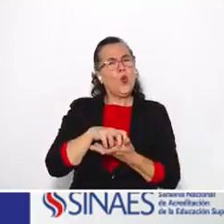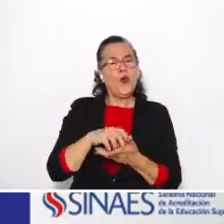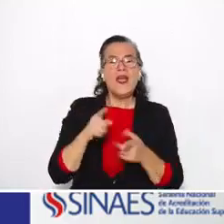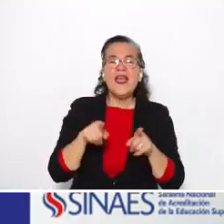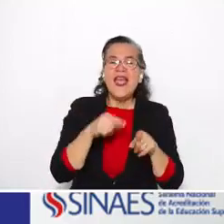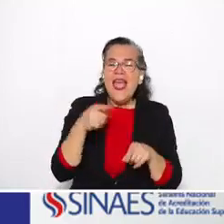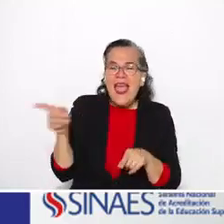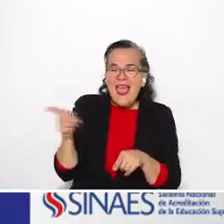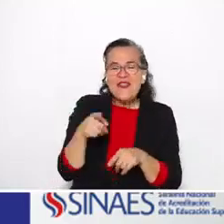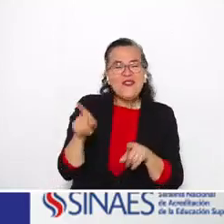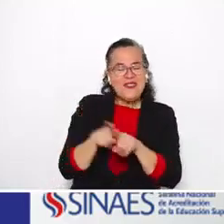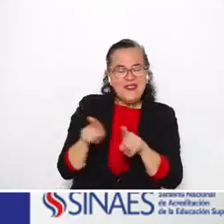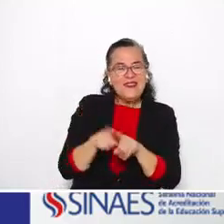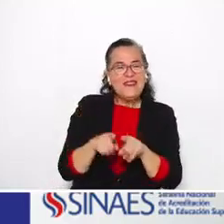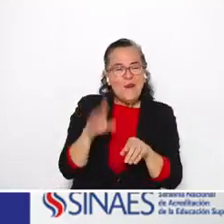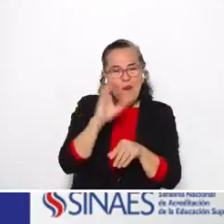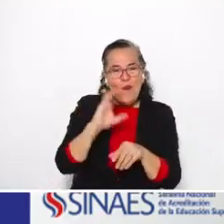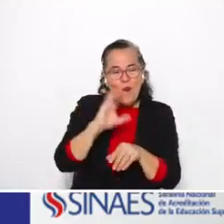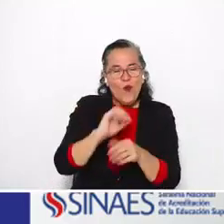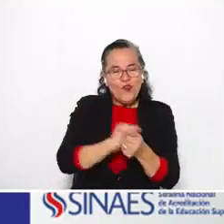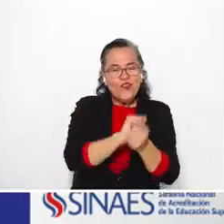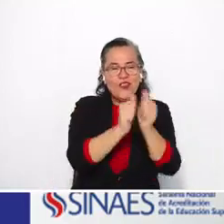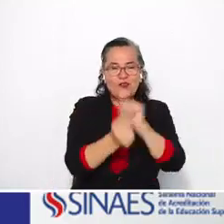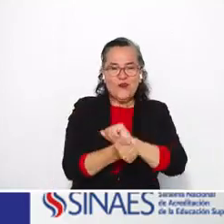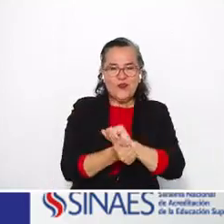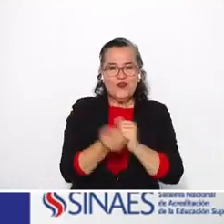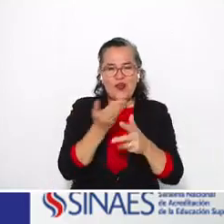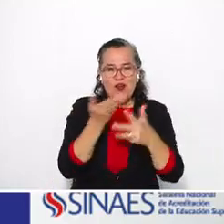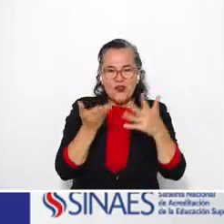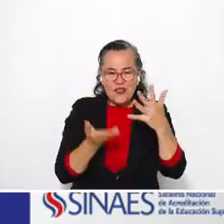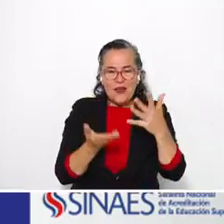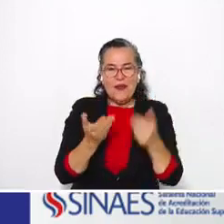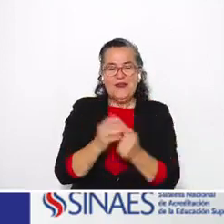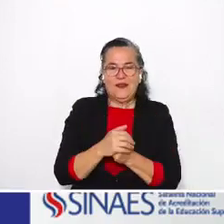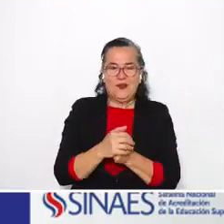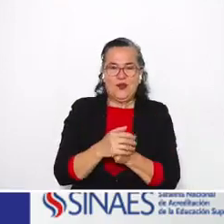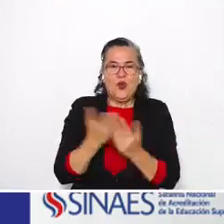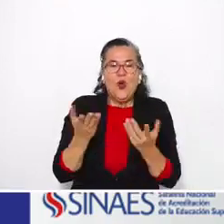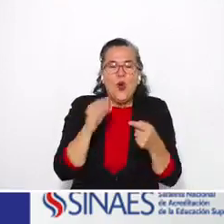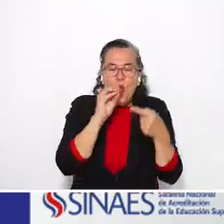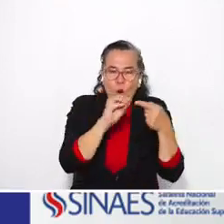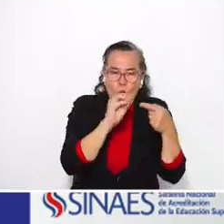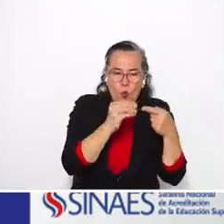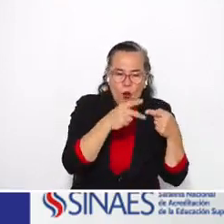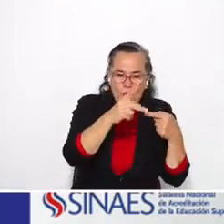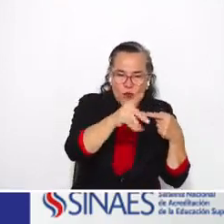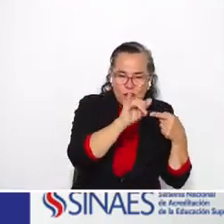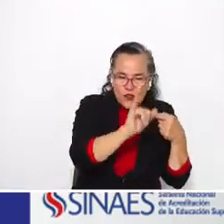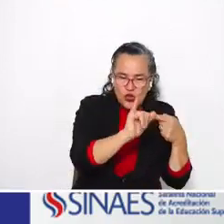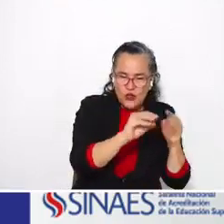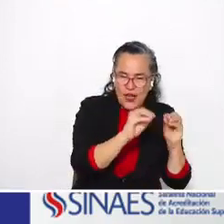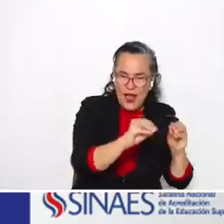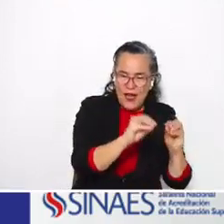una transformación en los elementos que estamos hablando, ¿verdad? Cómo formar esos profesionales